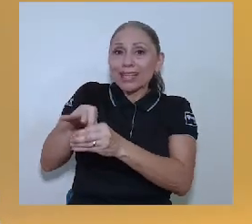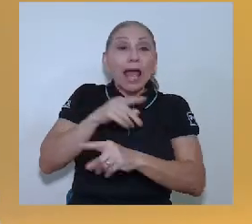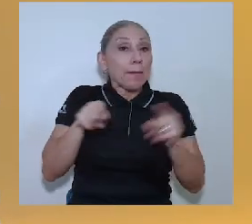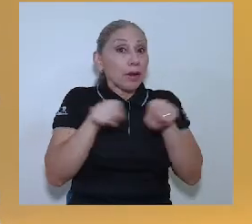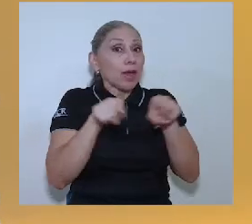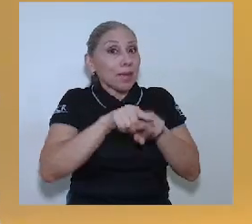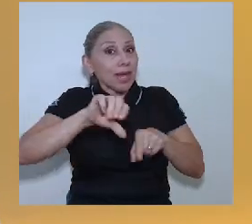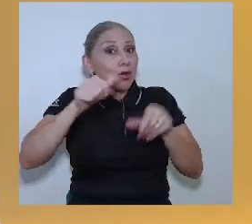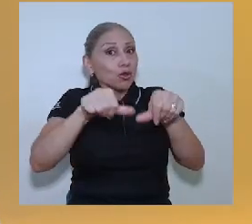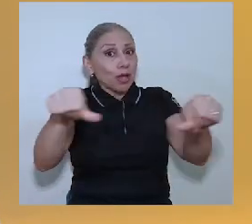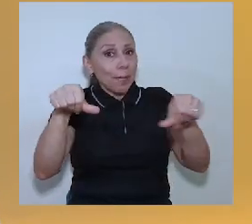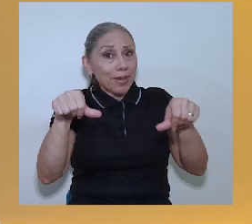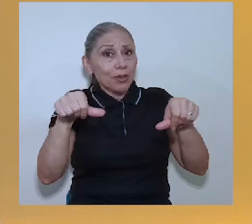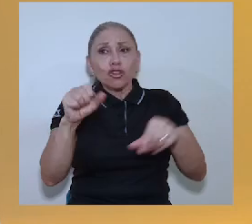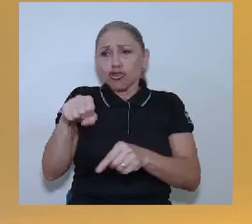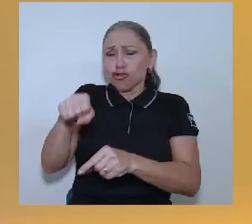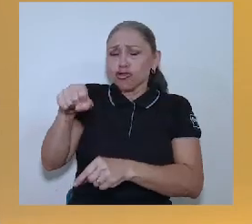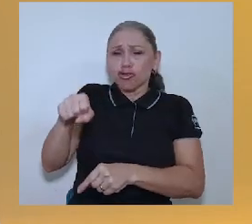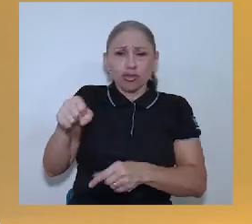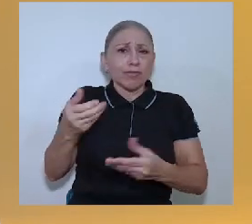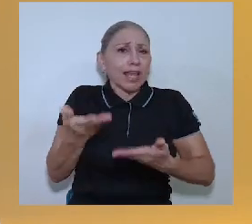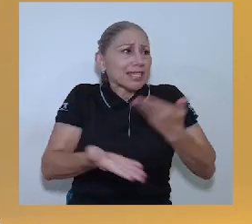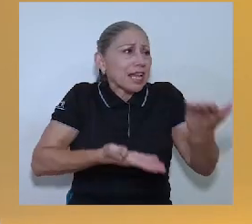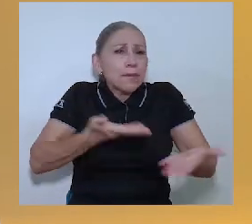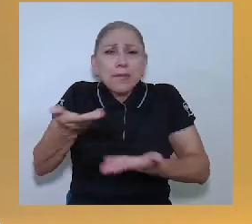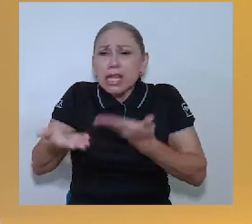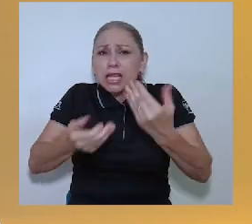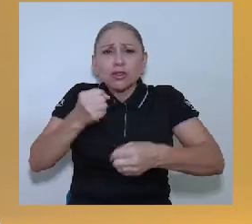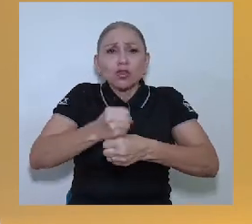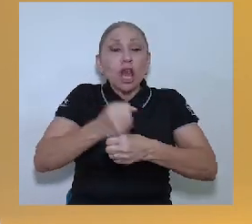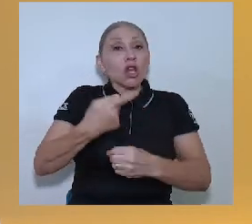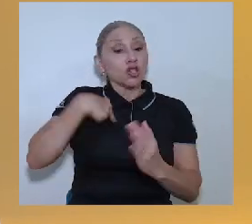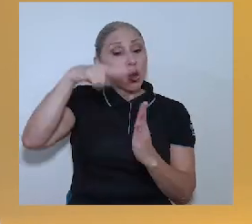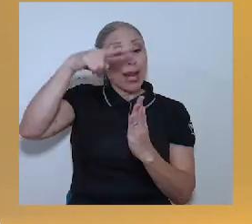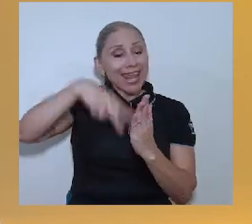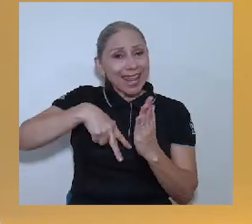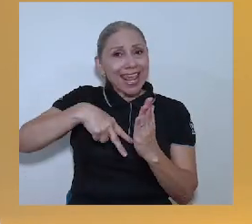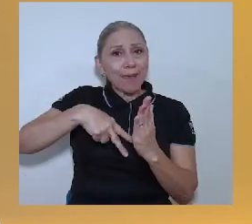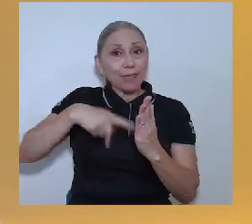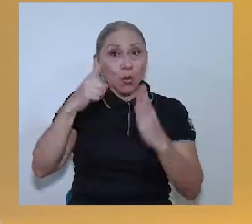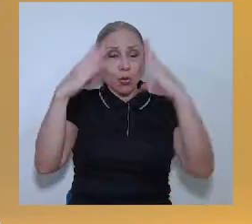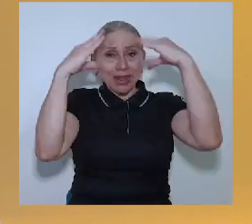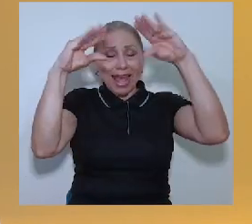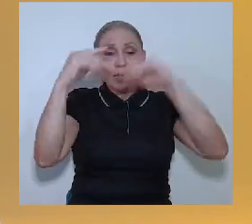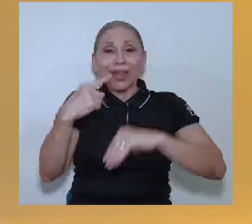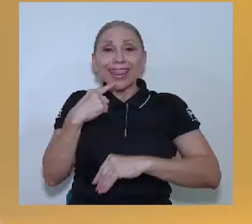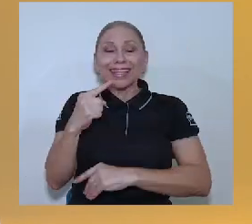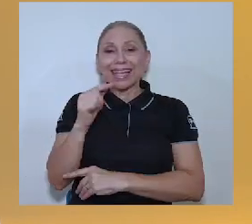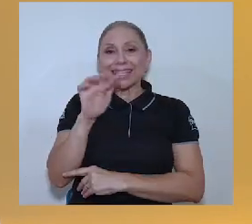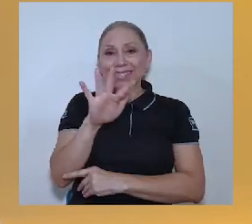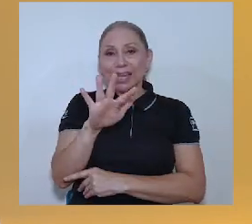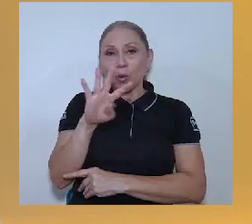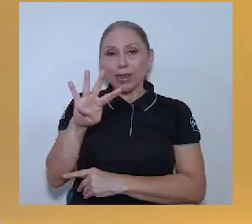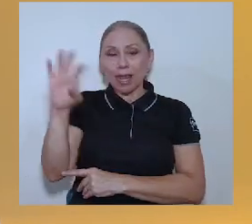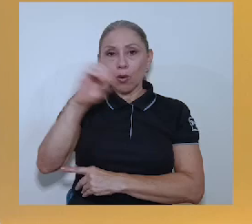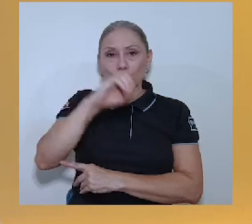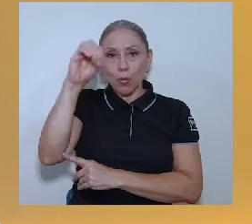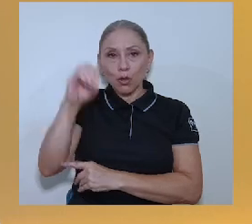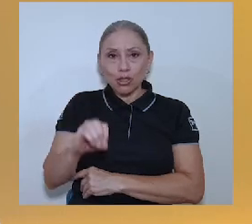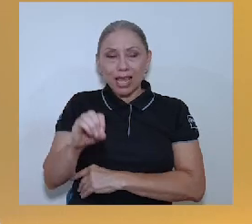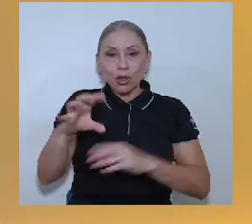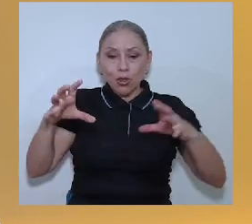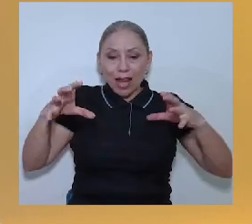ámbitos. Sí, construcción, servicios. Sí. Leía un dato según el cual el 54% de la fuerza laboral